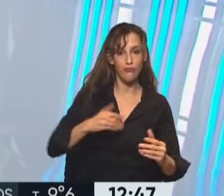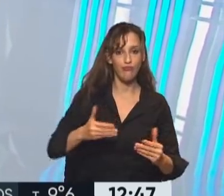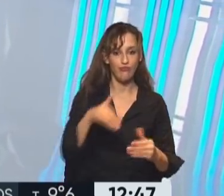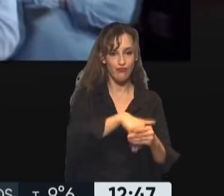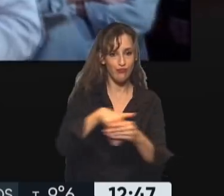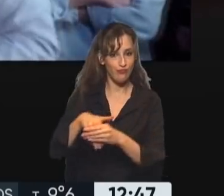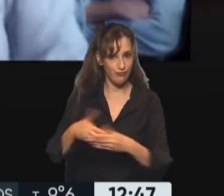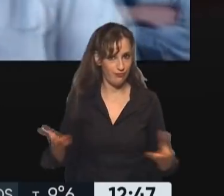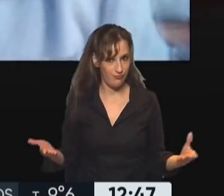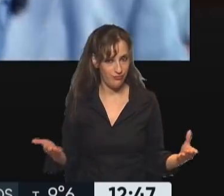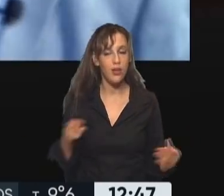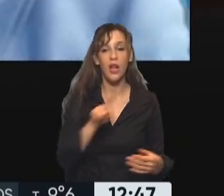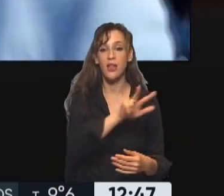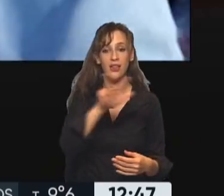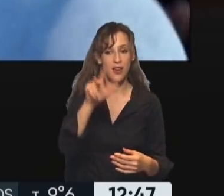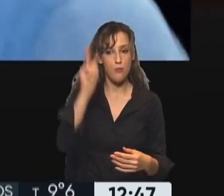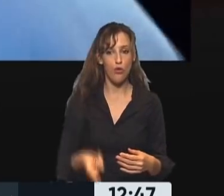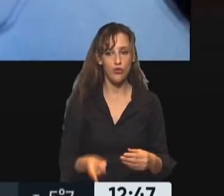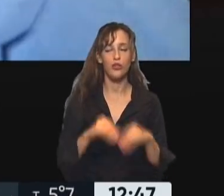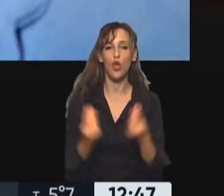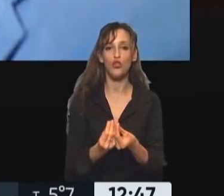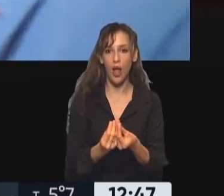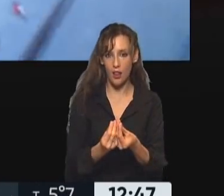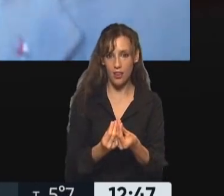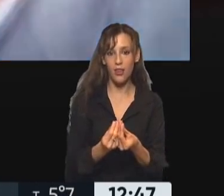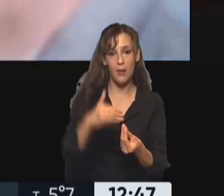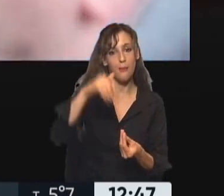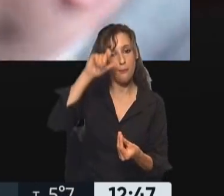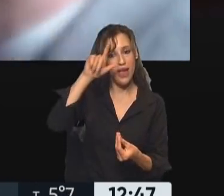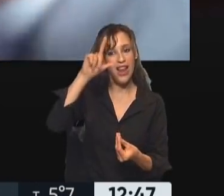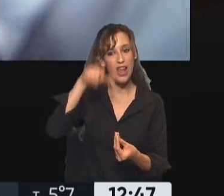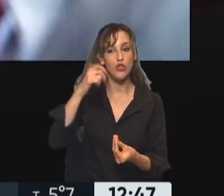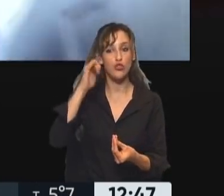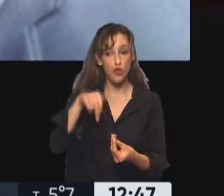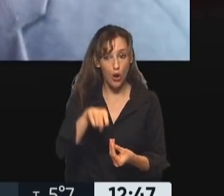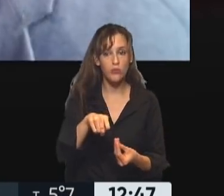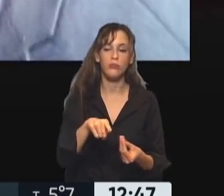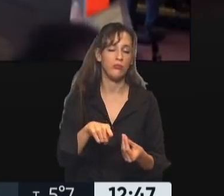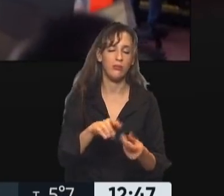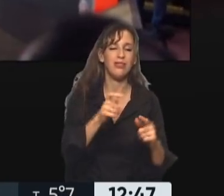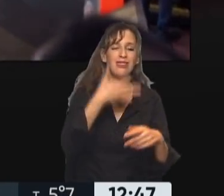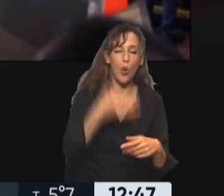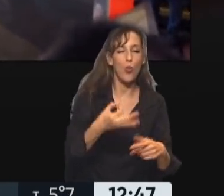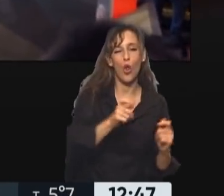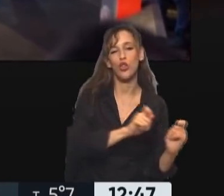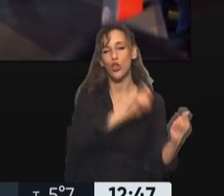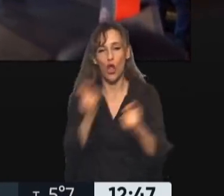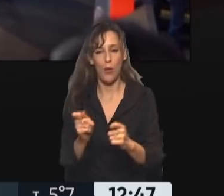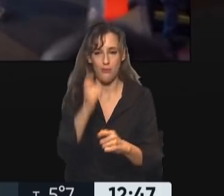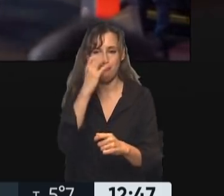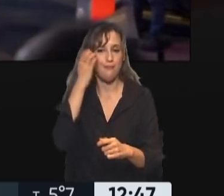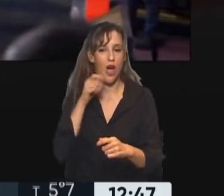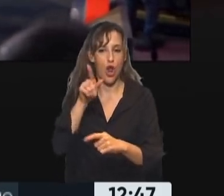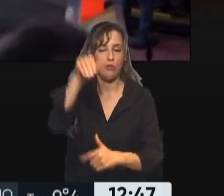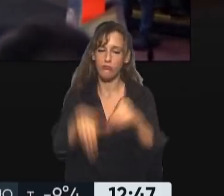un 33% de ese apoyo que le dieron a Mélenchon iría a Macron, un 18% a Le Pen